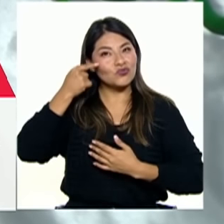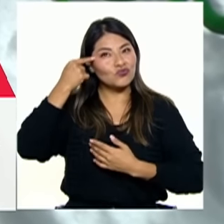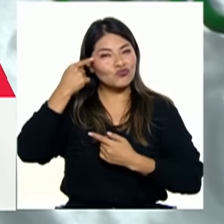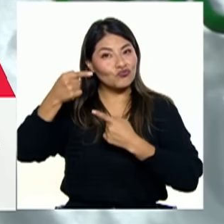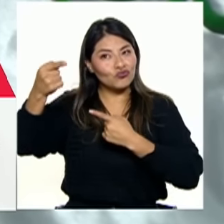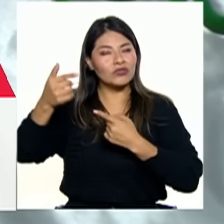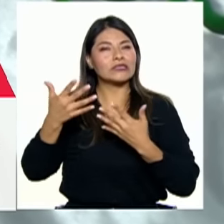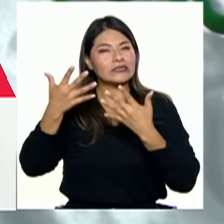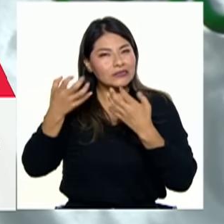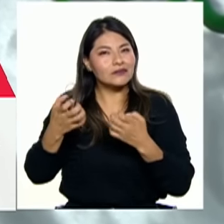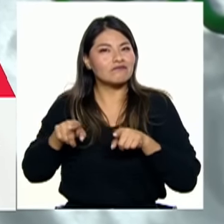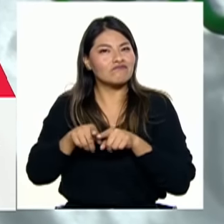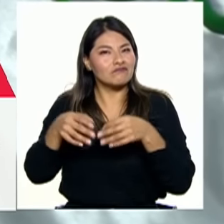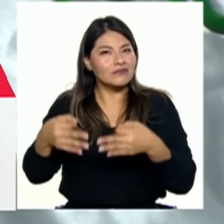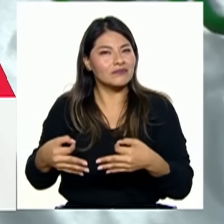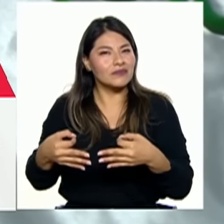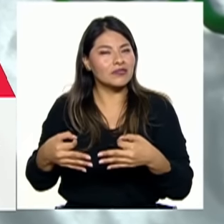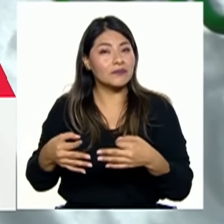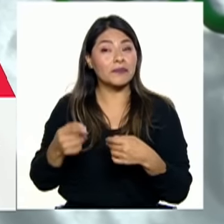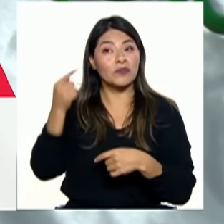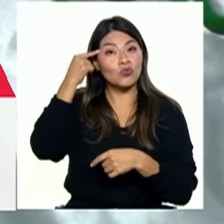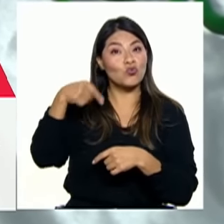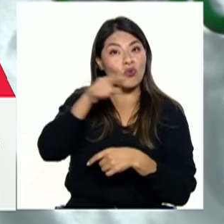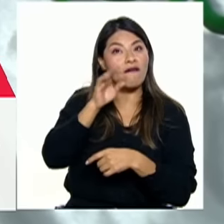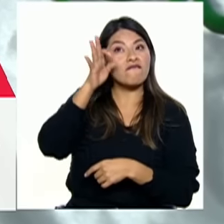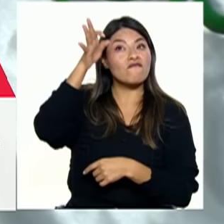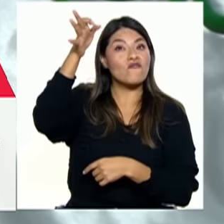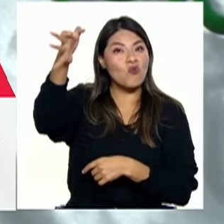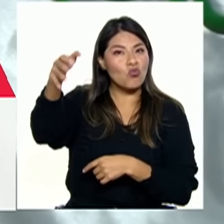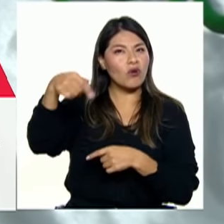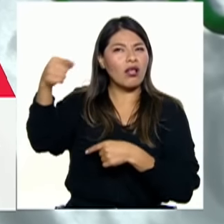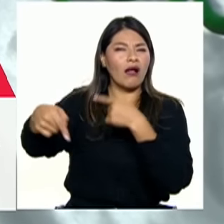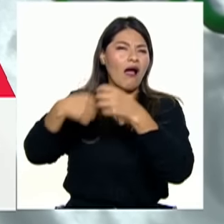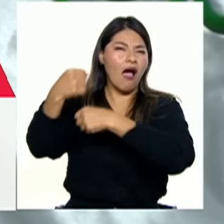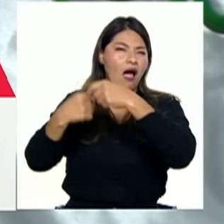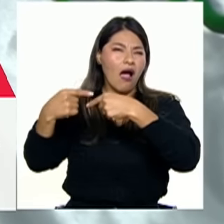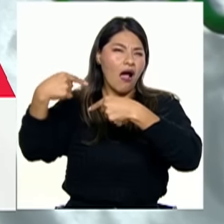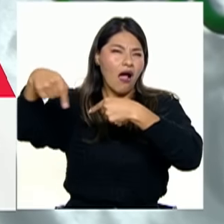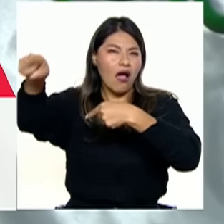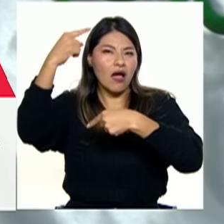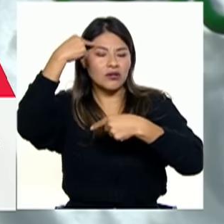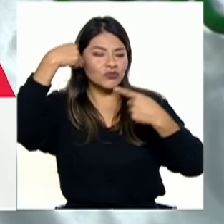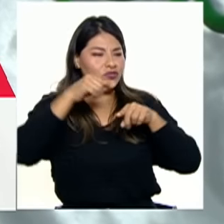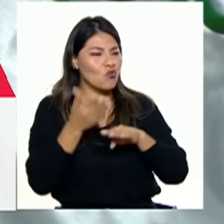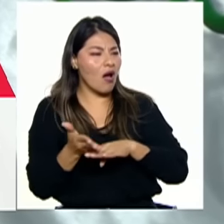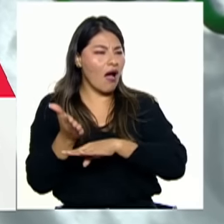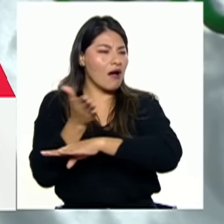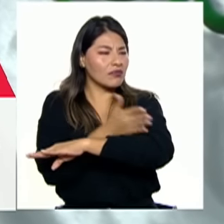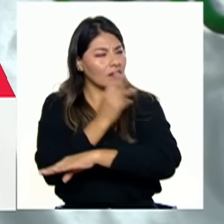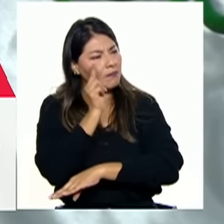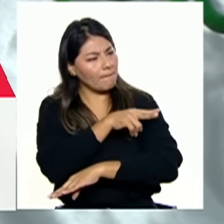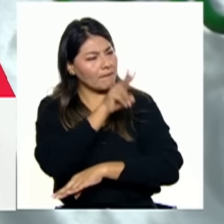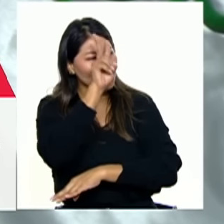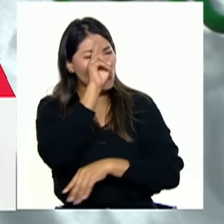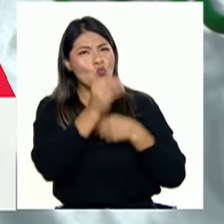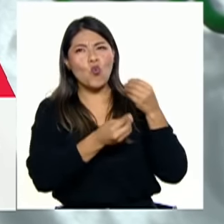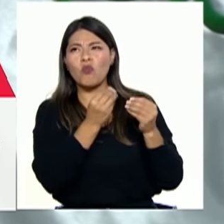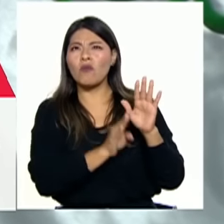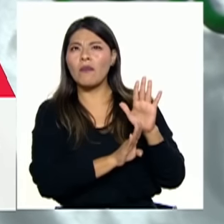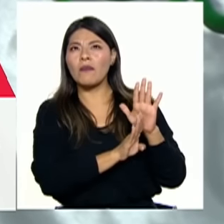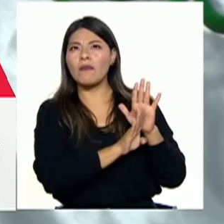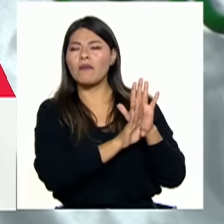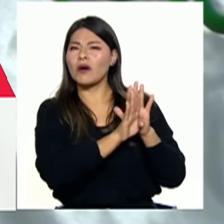Cuando en el futuro se pregunte en qué momento el Perú comenzó a convertirse en una potencia en Sudamérica, que